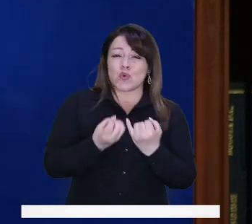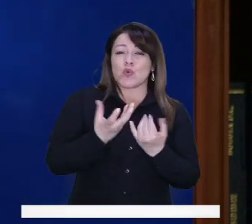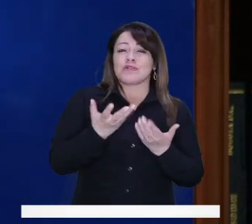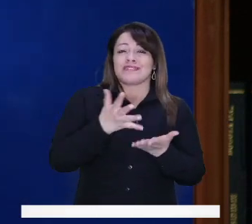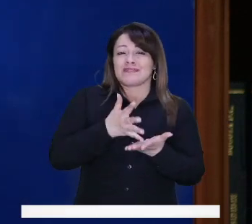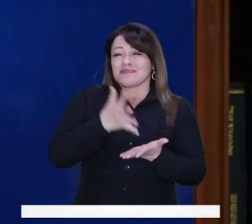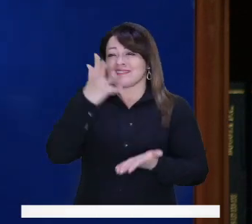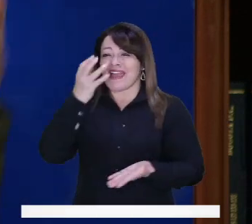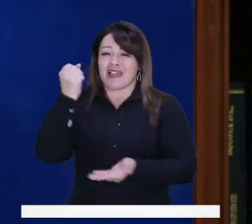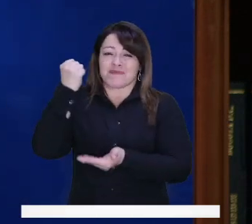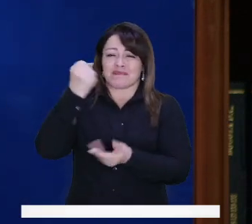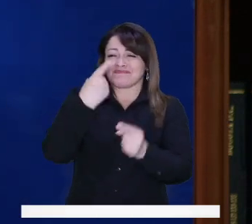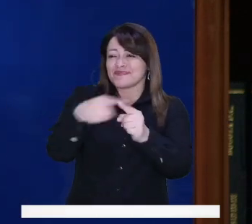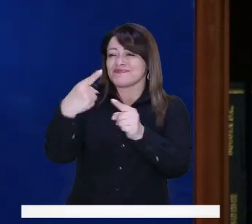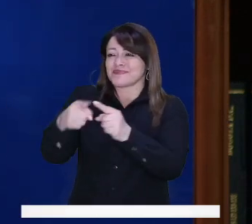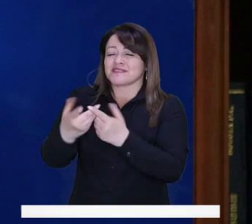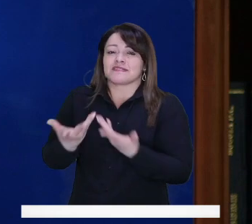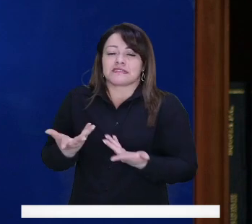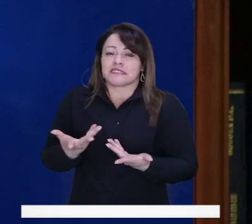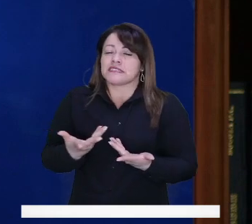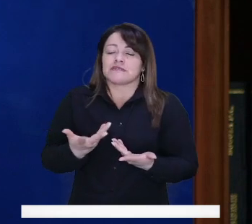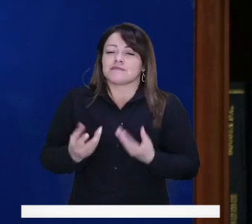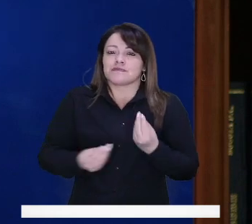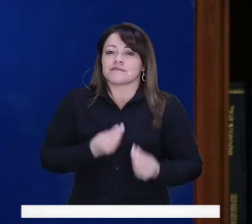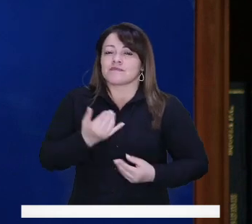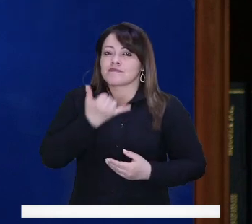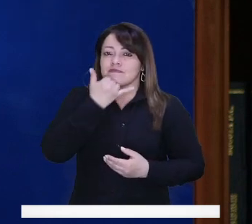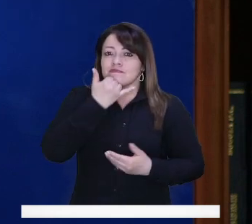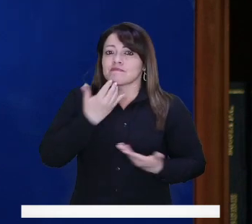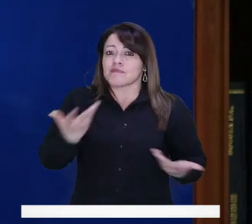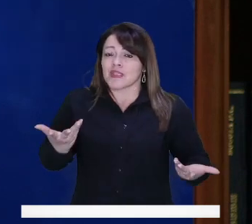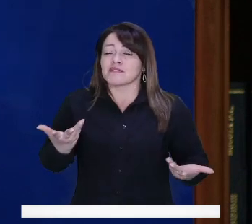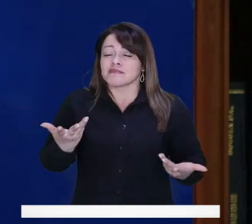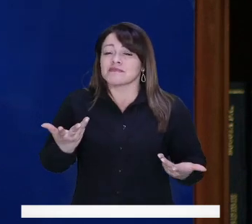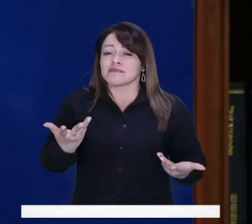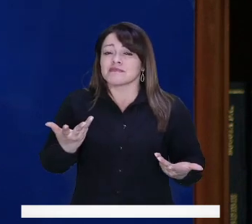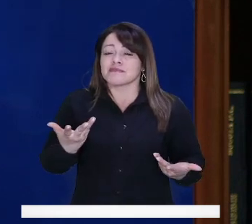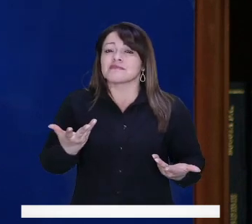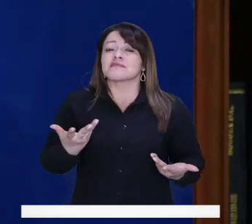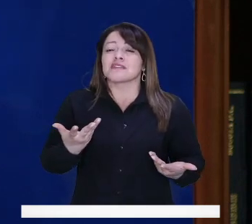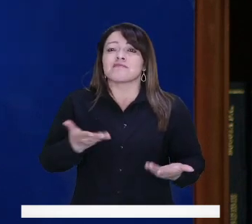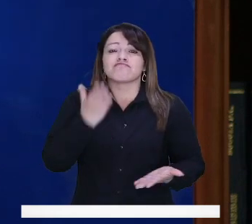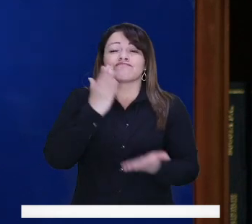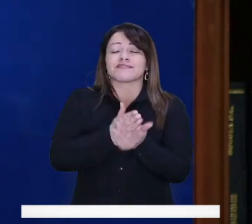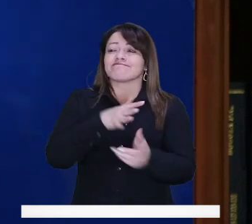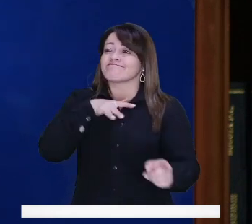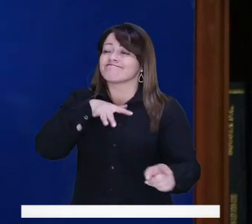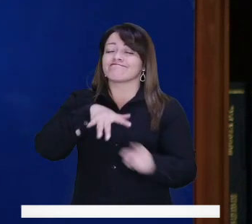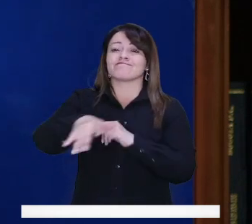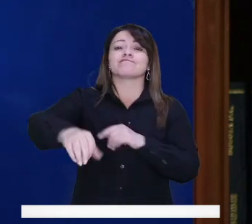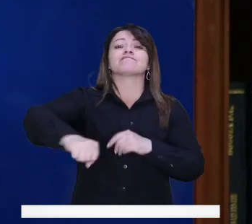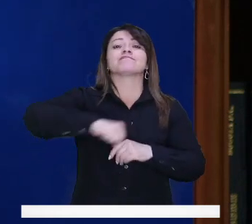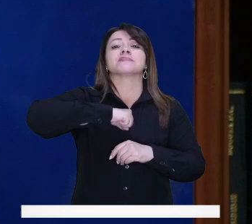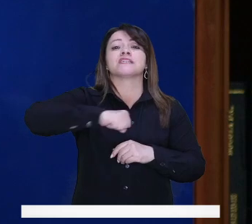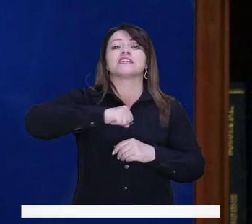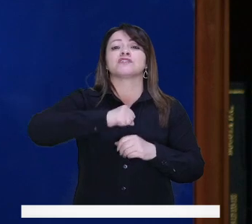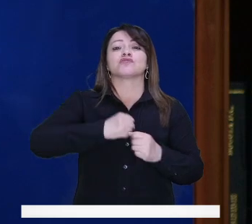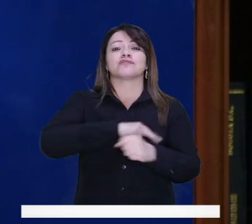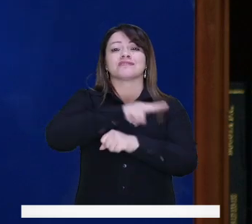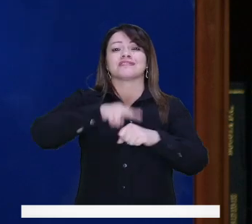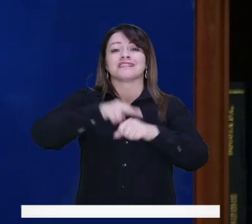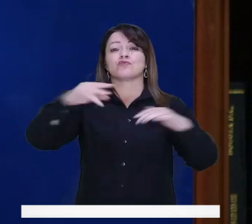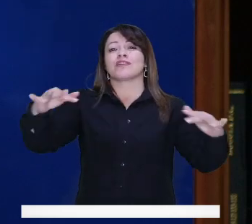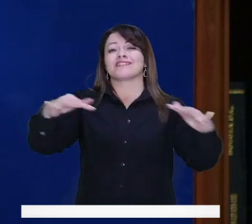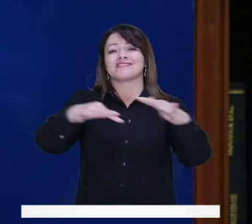el capitalismo salvaje, etc., terminamos permanentemente, a propósito de víctimas, violando los derechos de